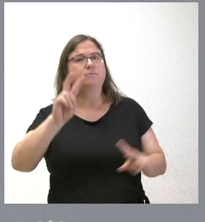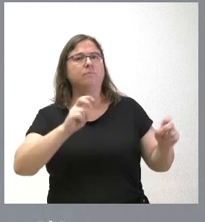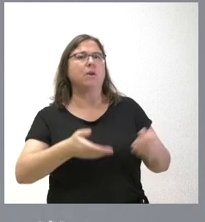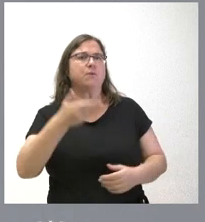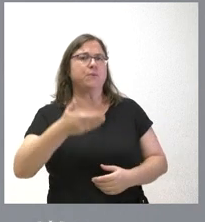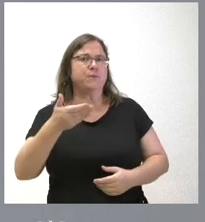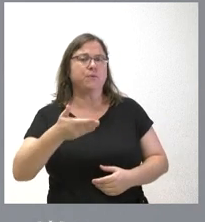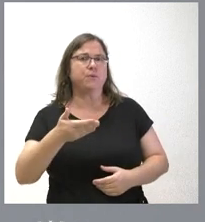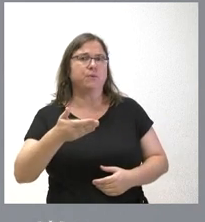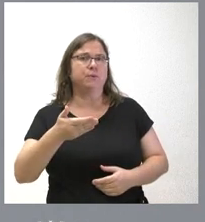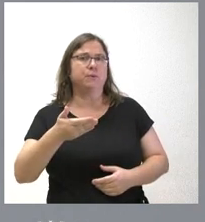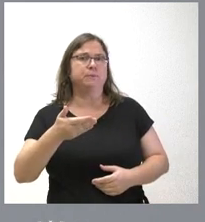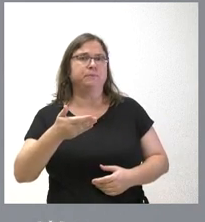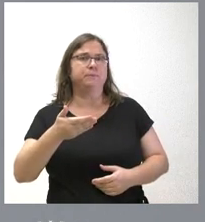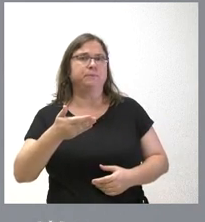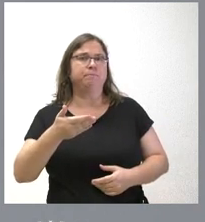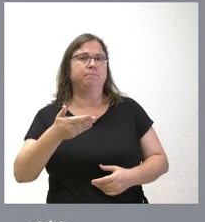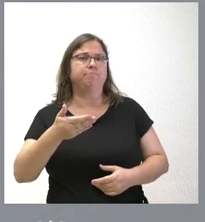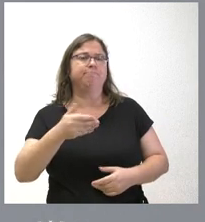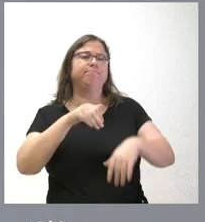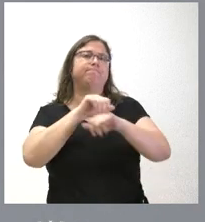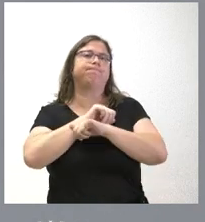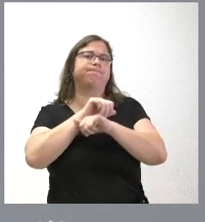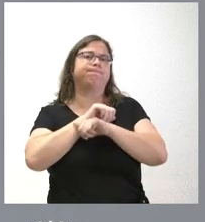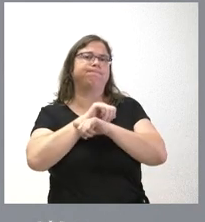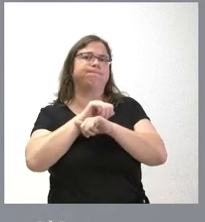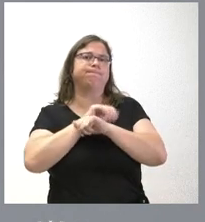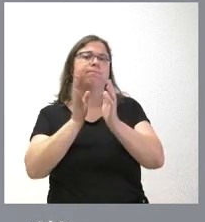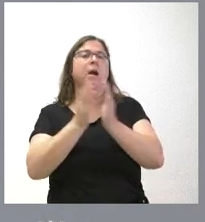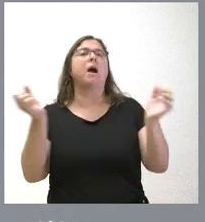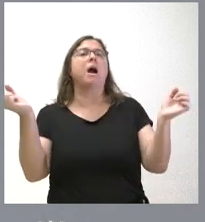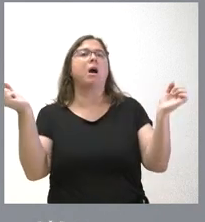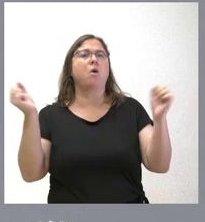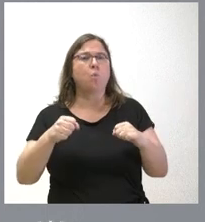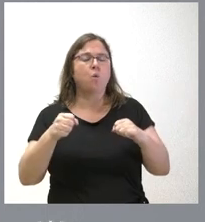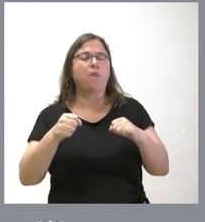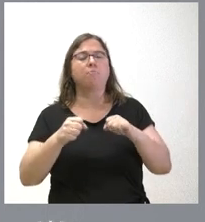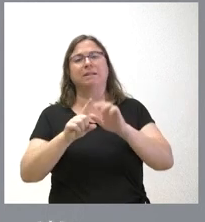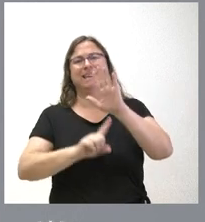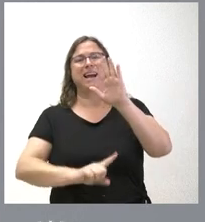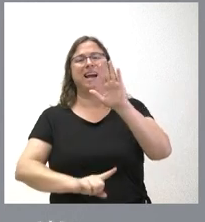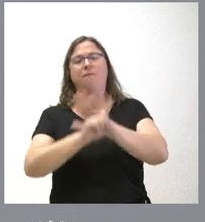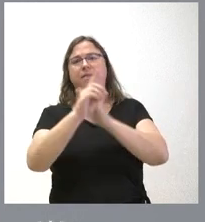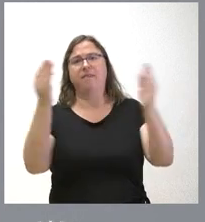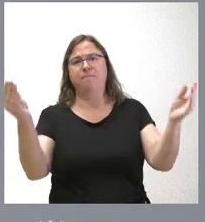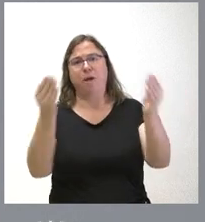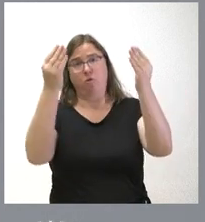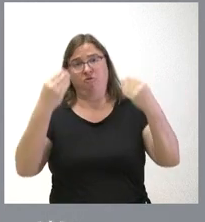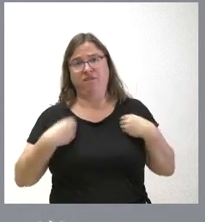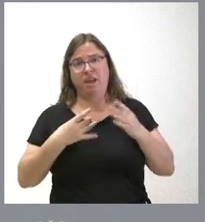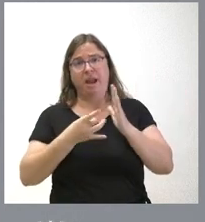mucha gente que esperan acuerdos y avances que mejoren su calidad de vida